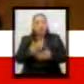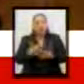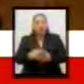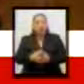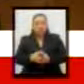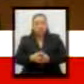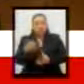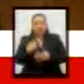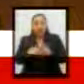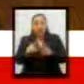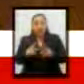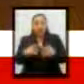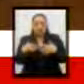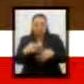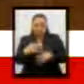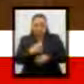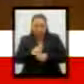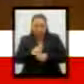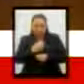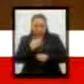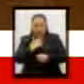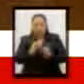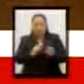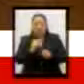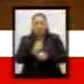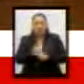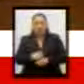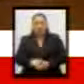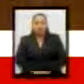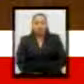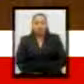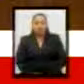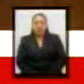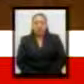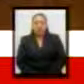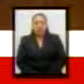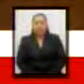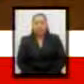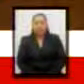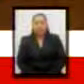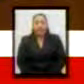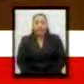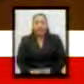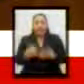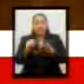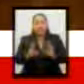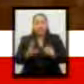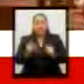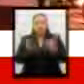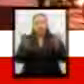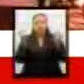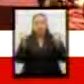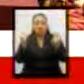cosas para que ese se empodere y mejore los recursos? Dígame, doctor. Sí, yo quisiera hacer un pequeño alto. Queremos despedir como